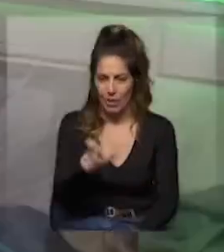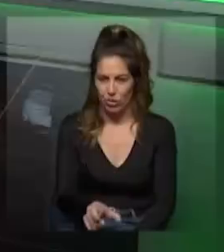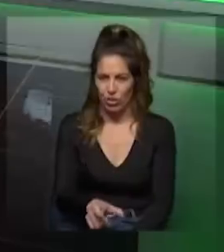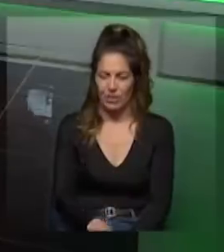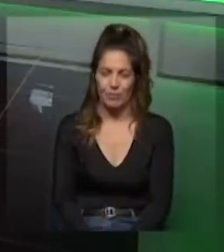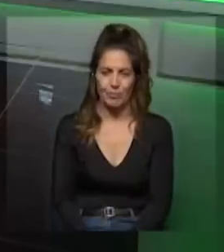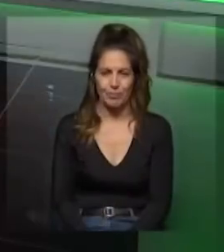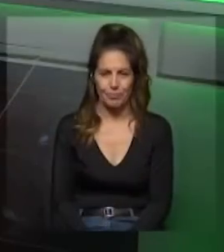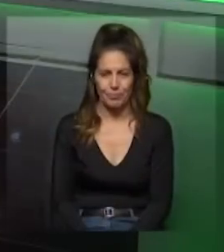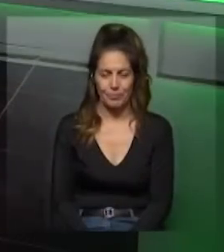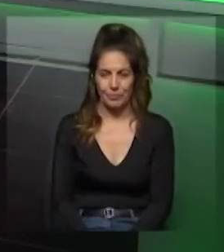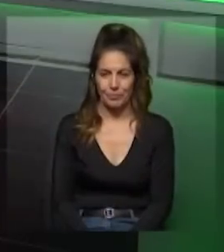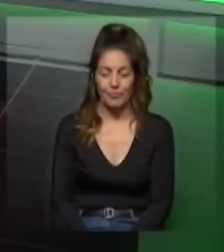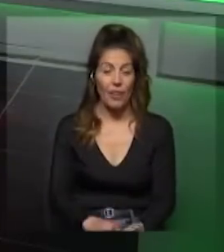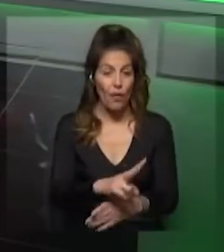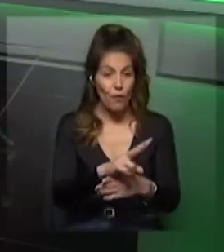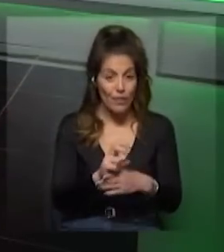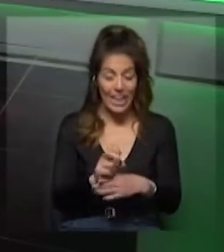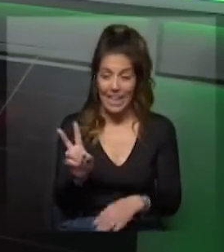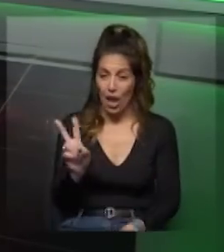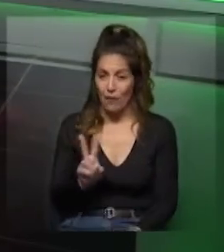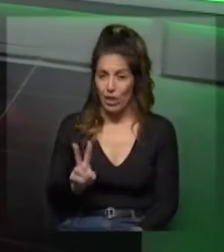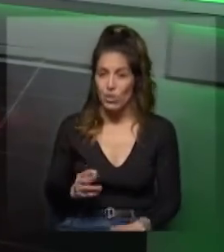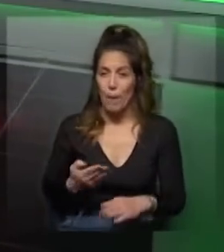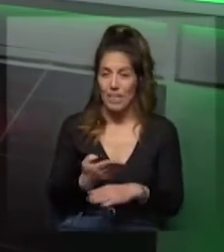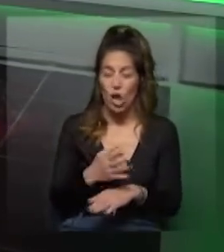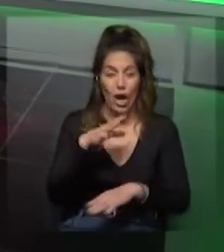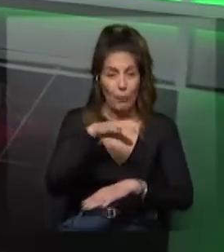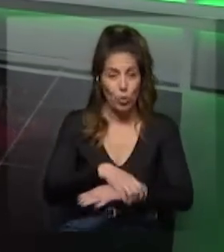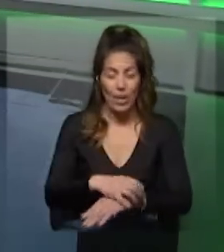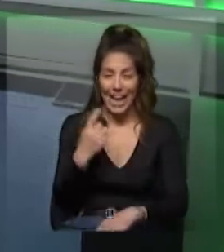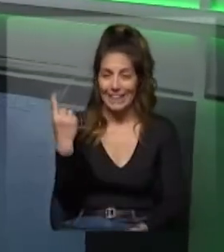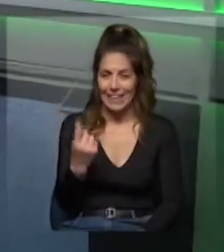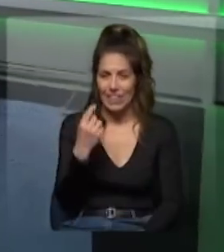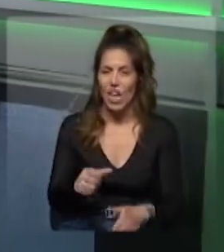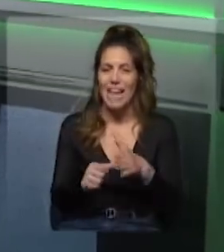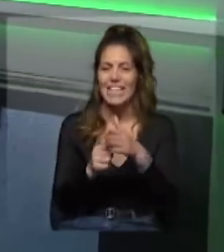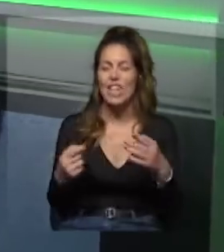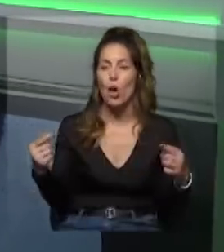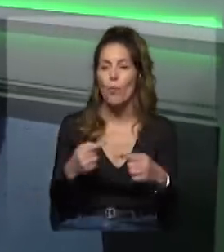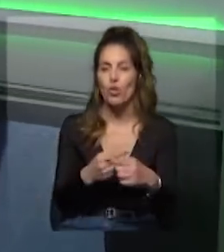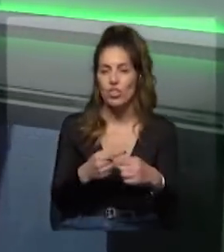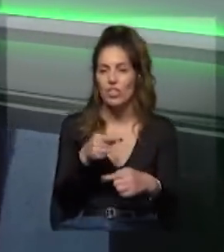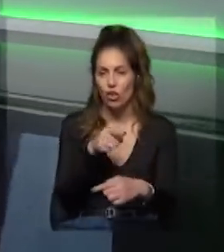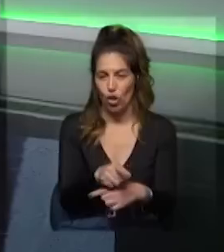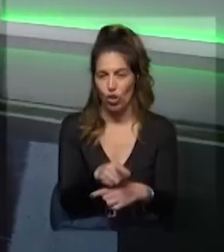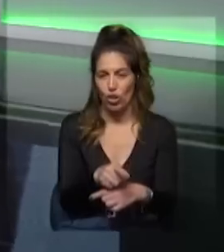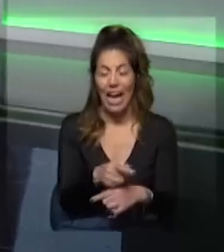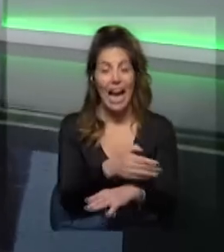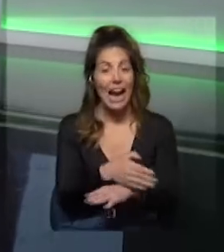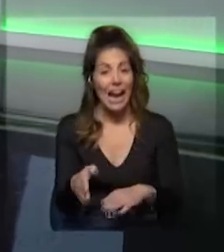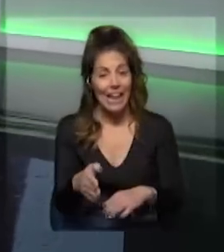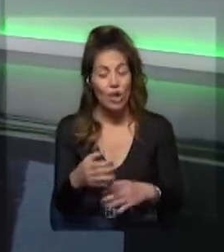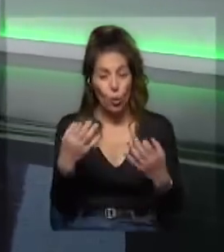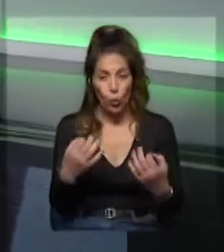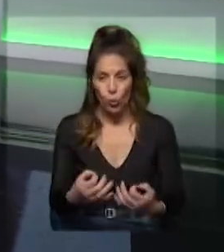personas la fiscalía de Venezuela pidió la captura Internacional del líder opositor Juan guaidó a raíz